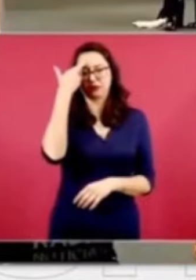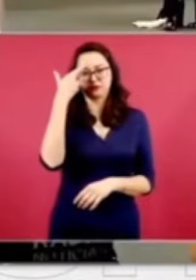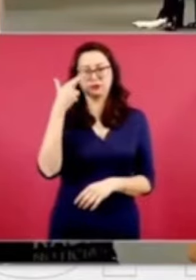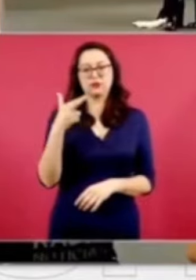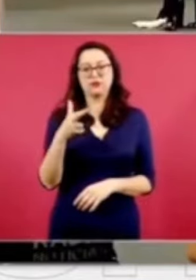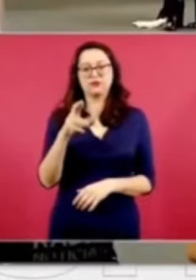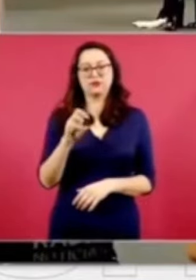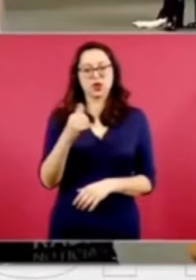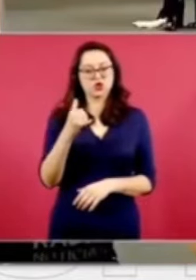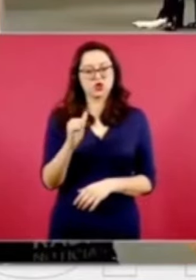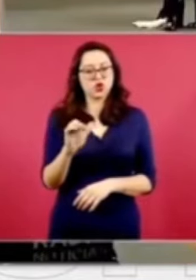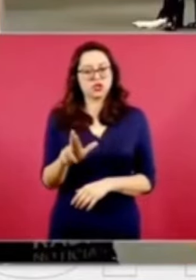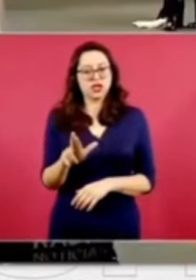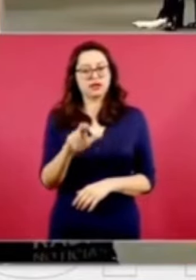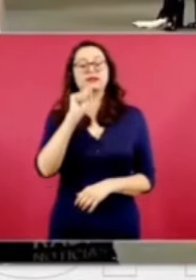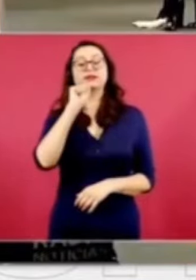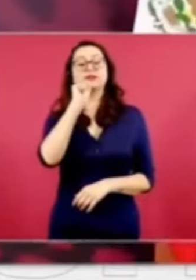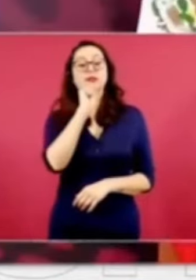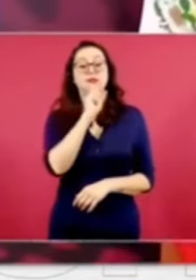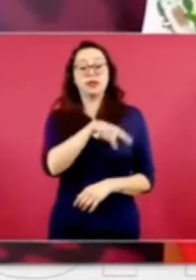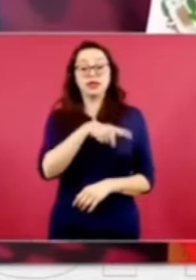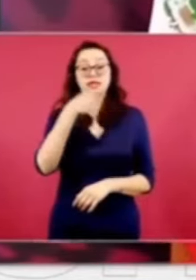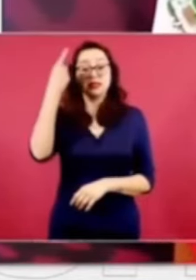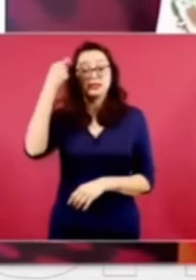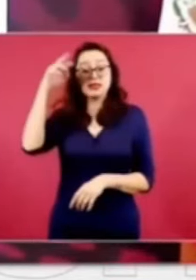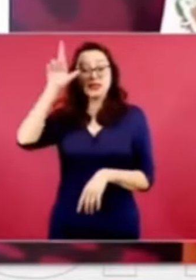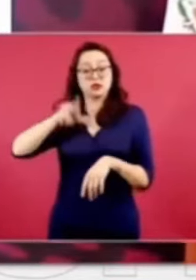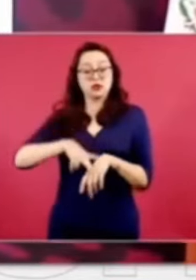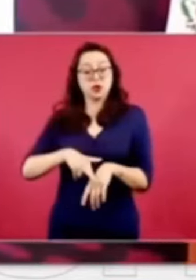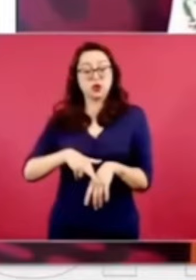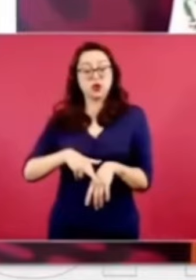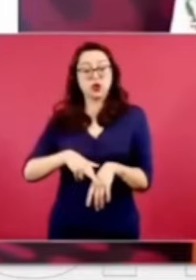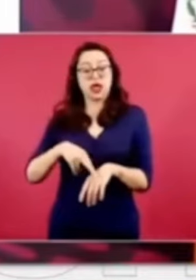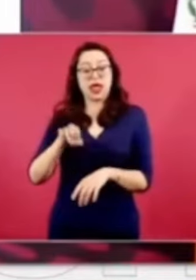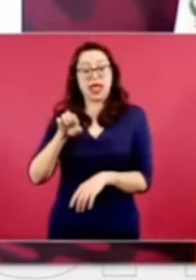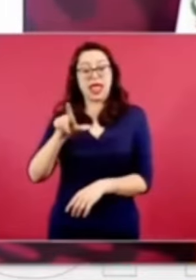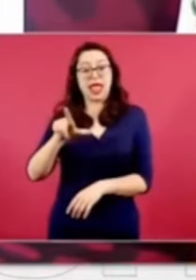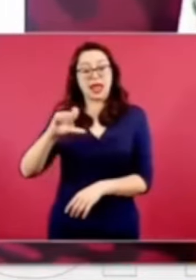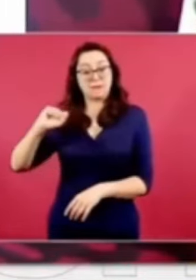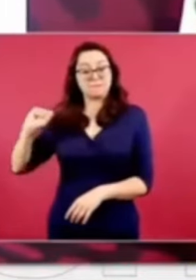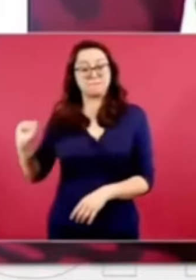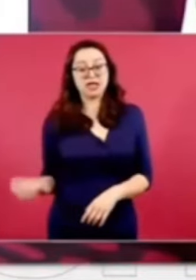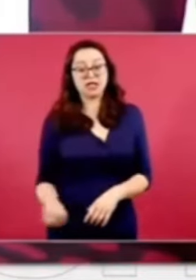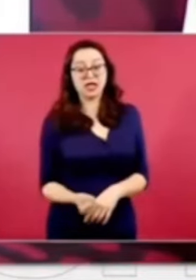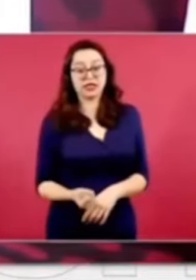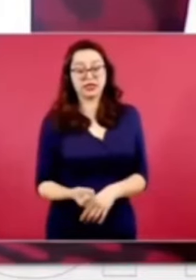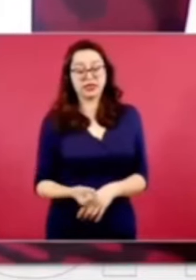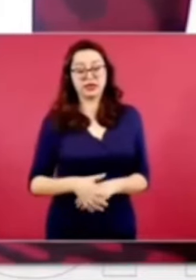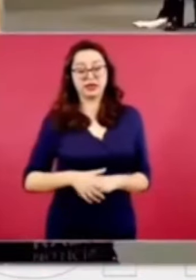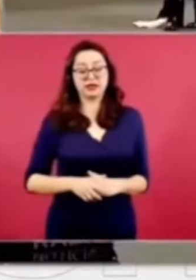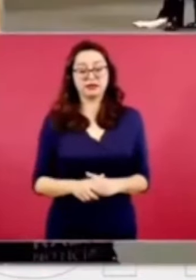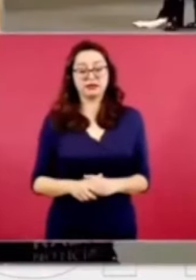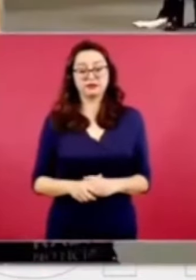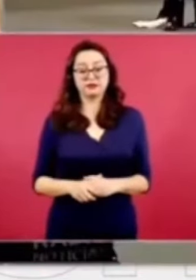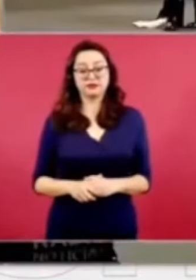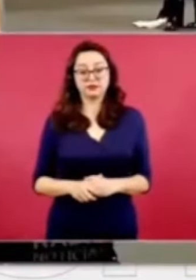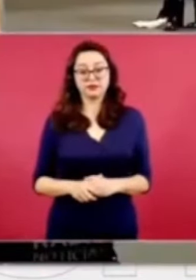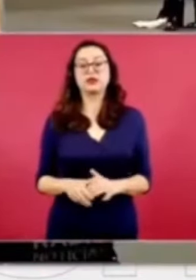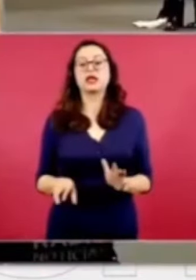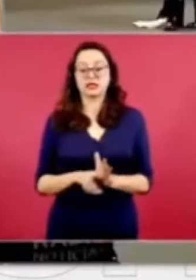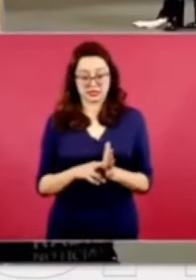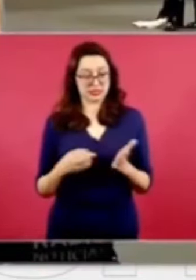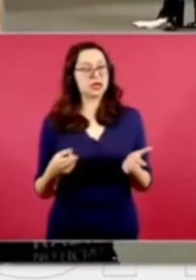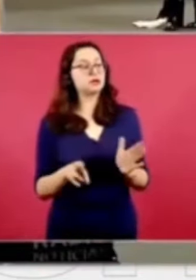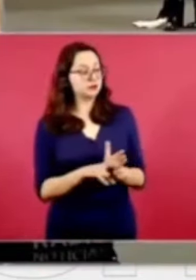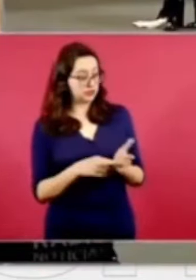fue director del Machete, pero del Machete Revista, del Machete Revista del